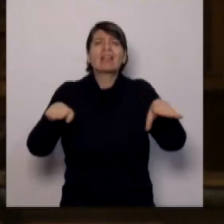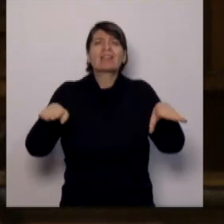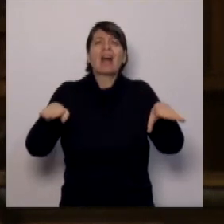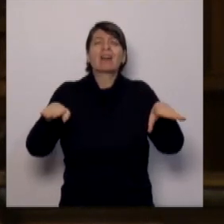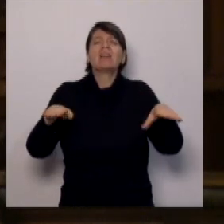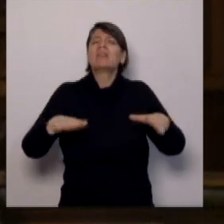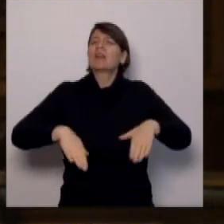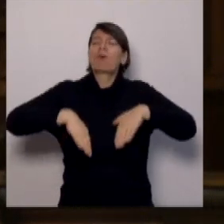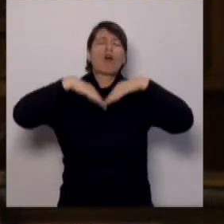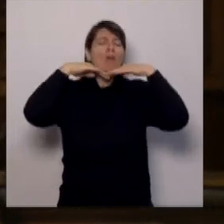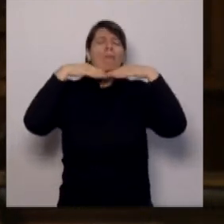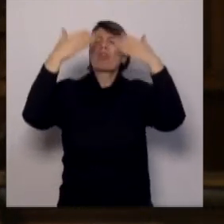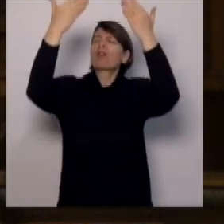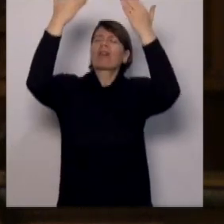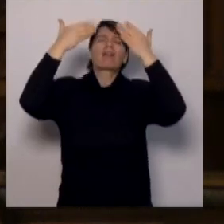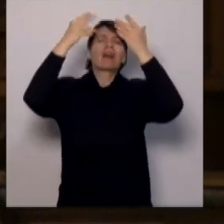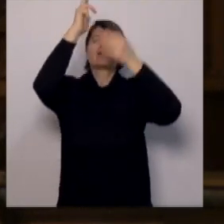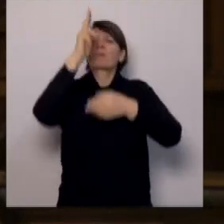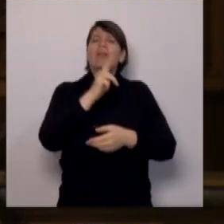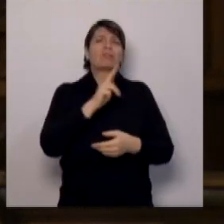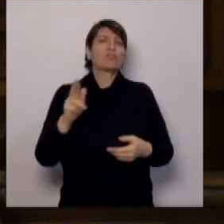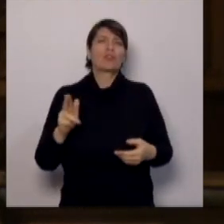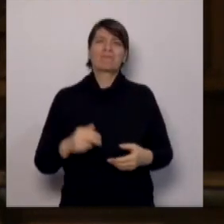seamos colmados de gracia y bendición.